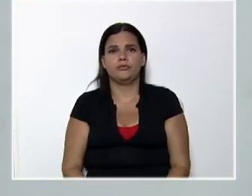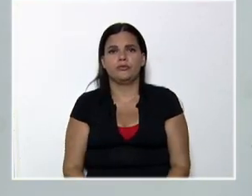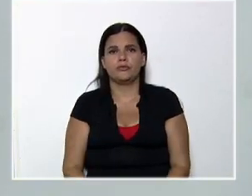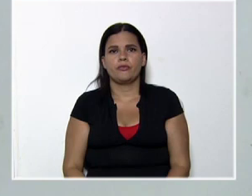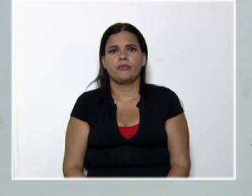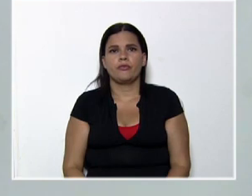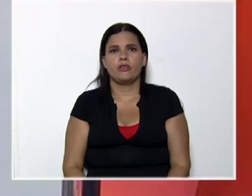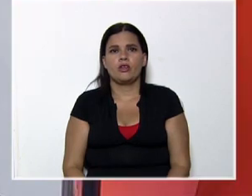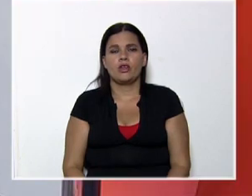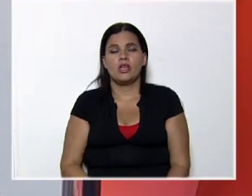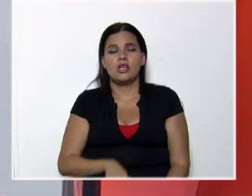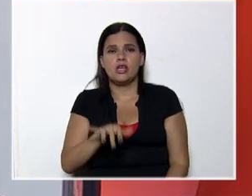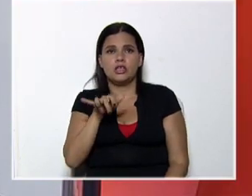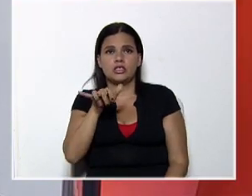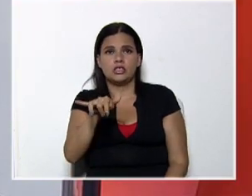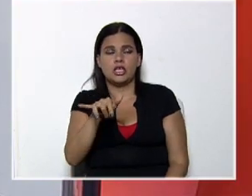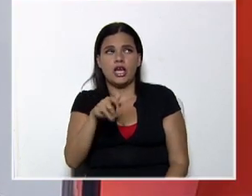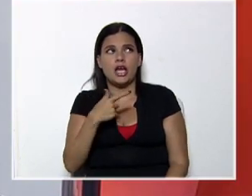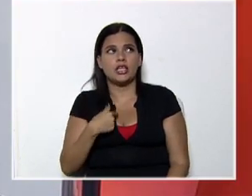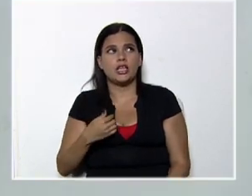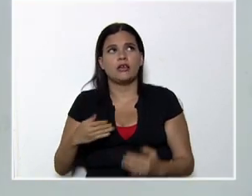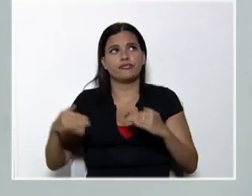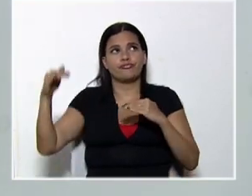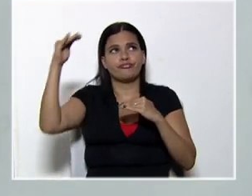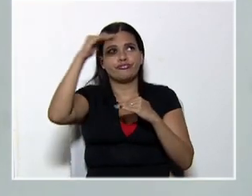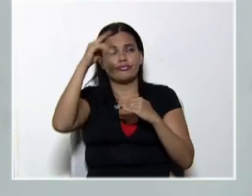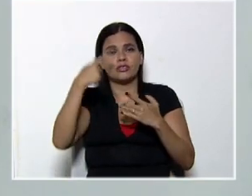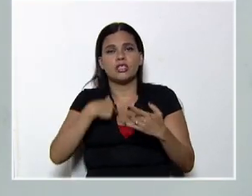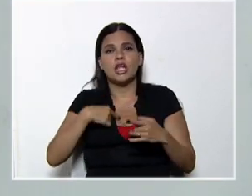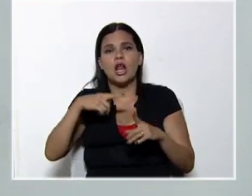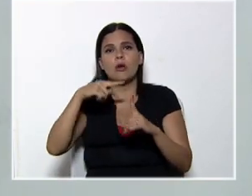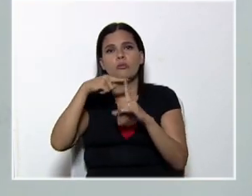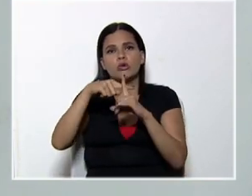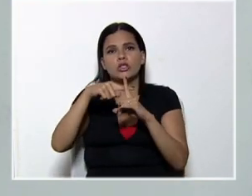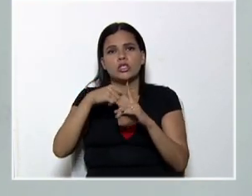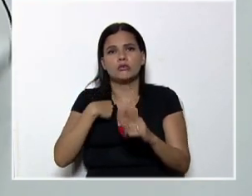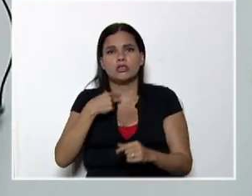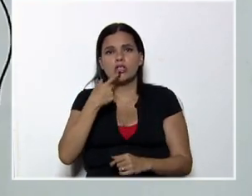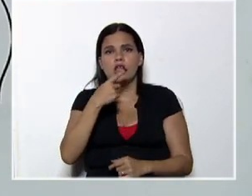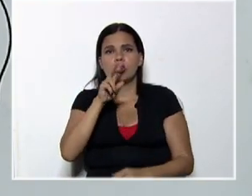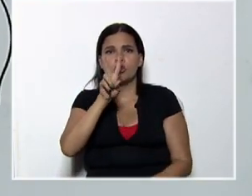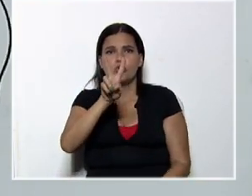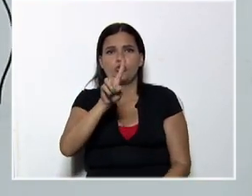en la posición Y estaba del lado positivo, 2.